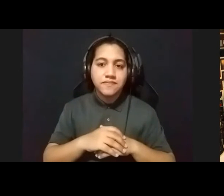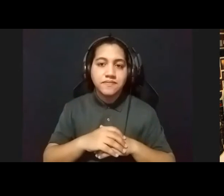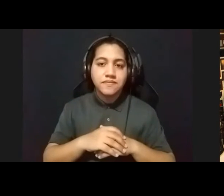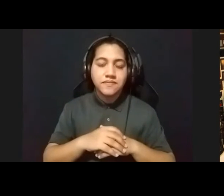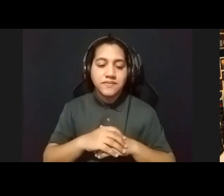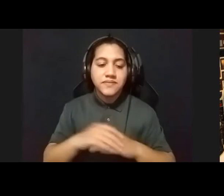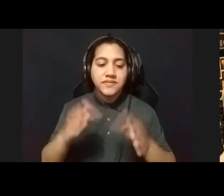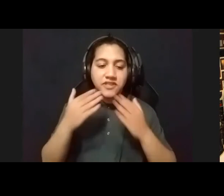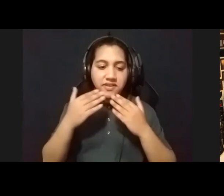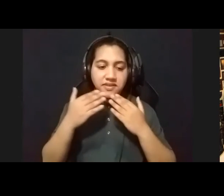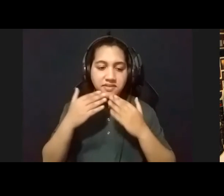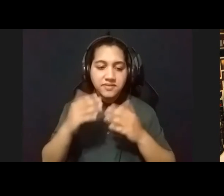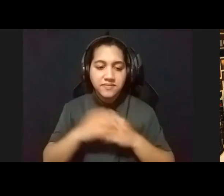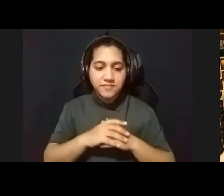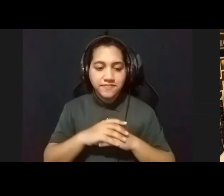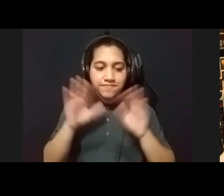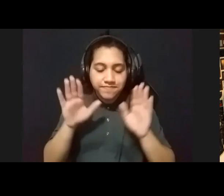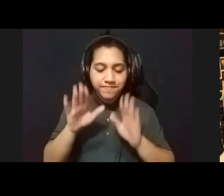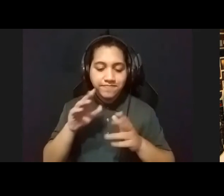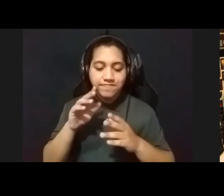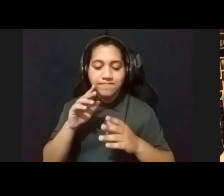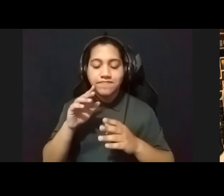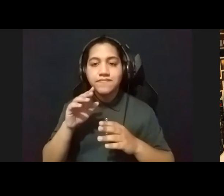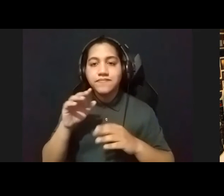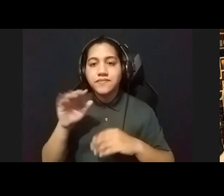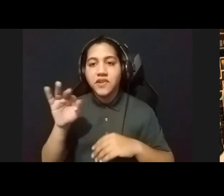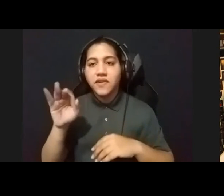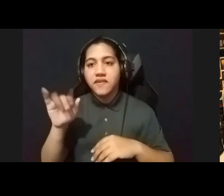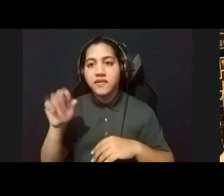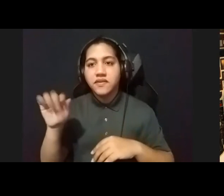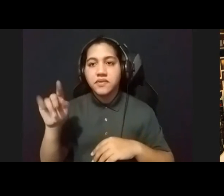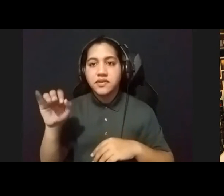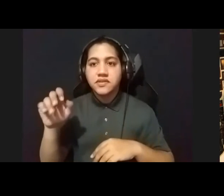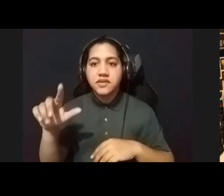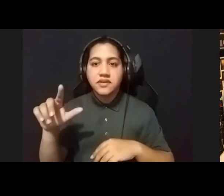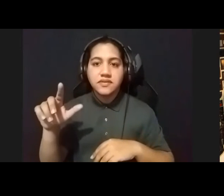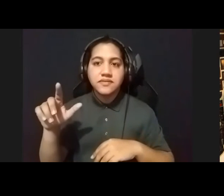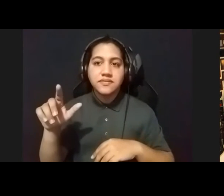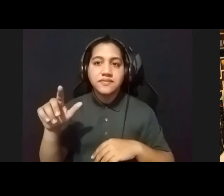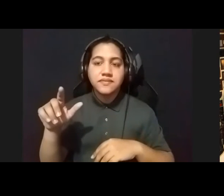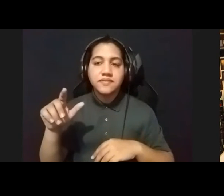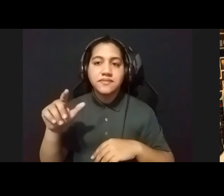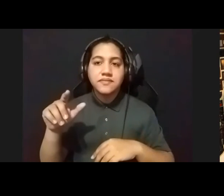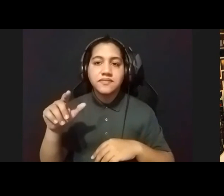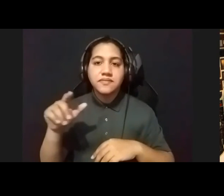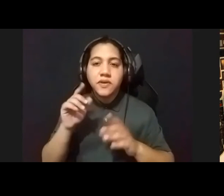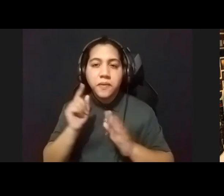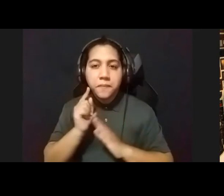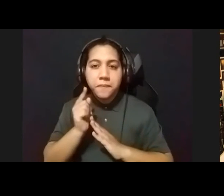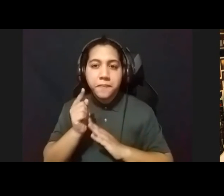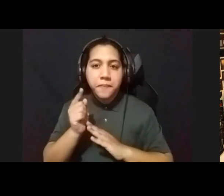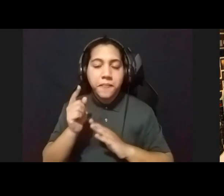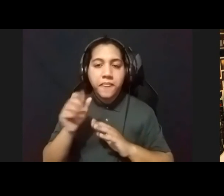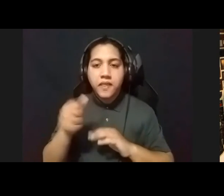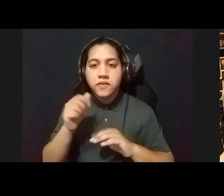Muchas gracias. Excelente de parte de Flavia Marichal. Damos unos minutitos por si hay alguna